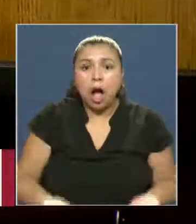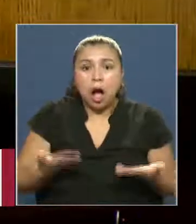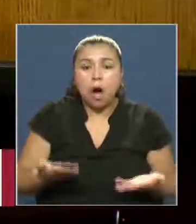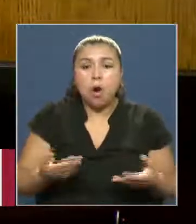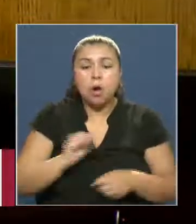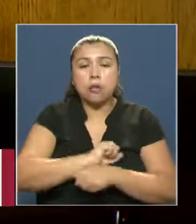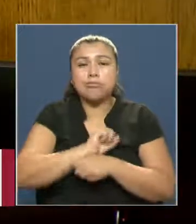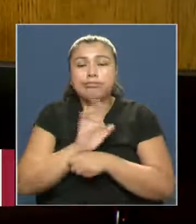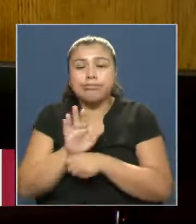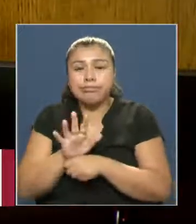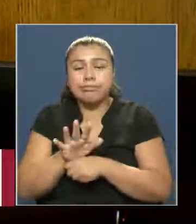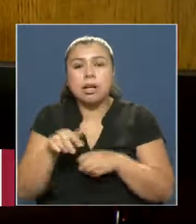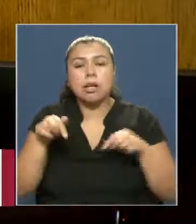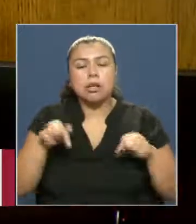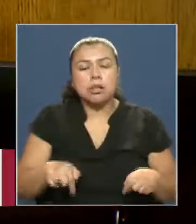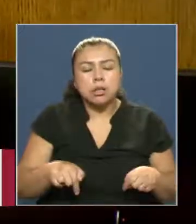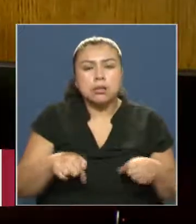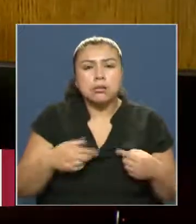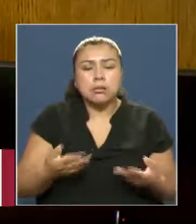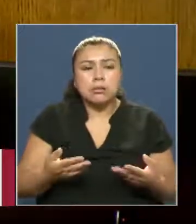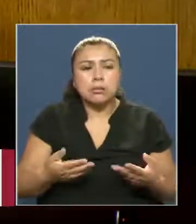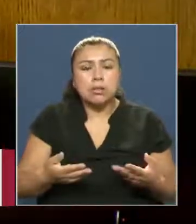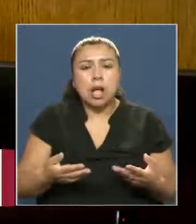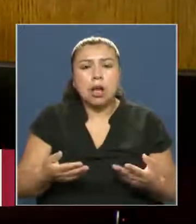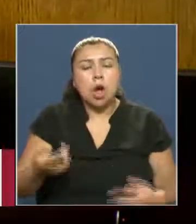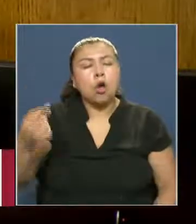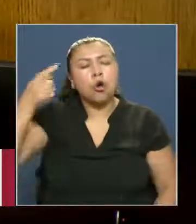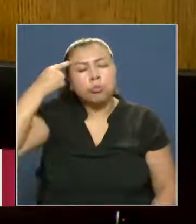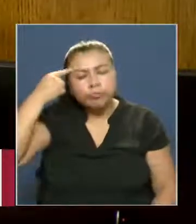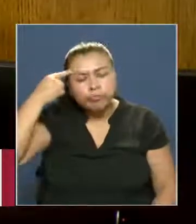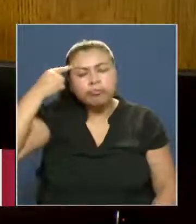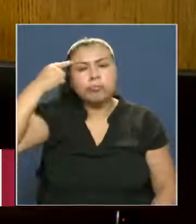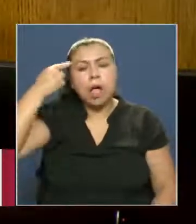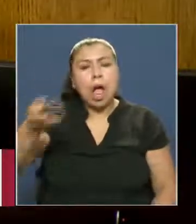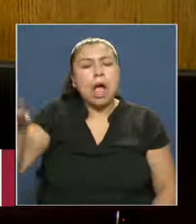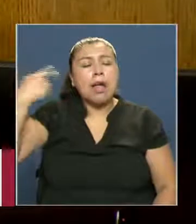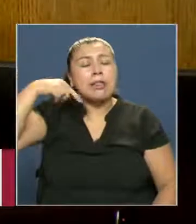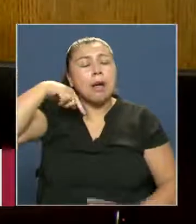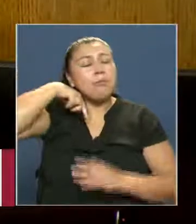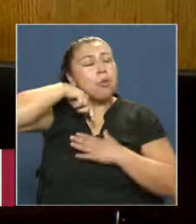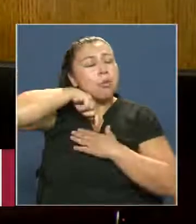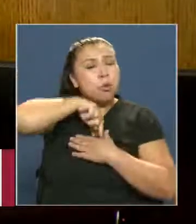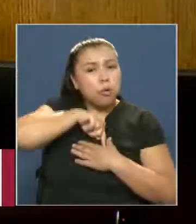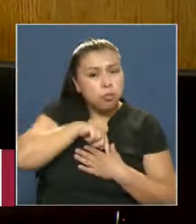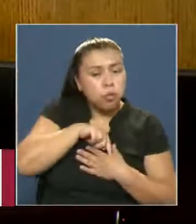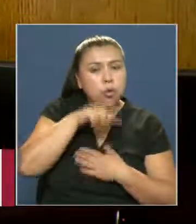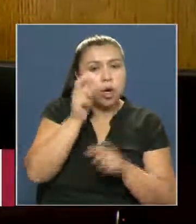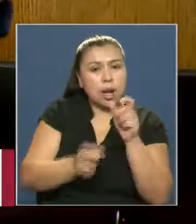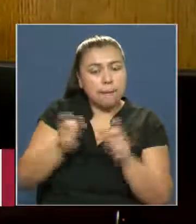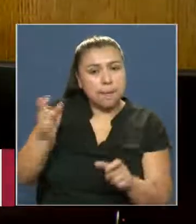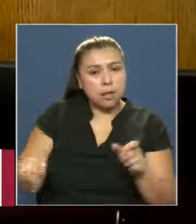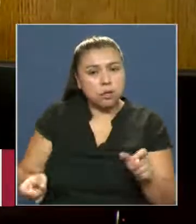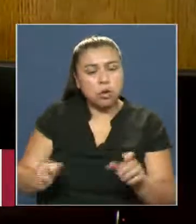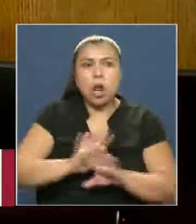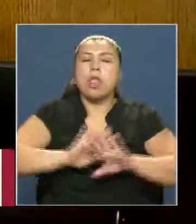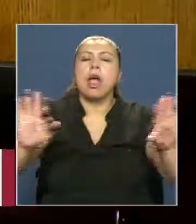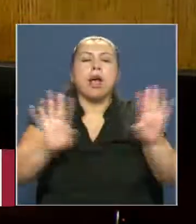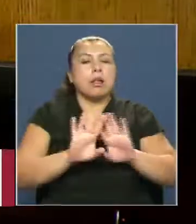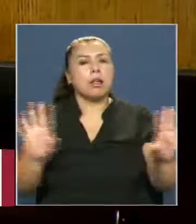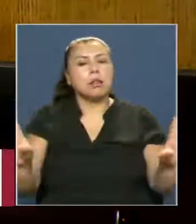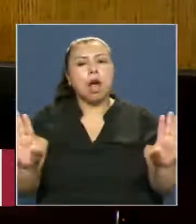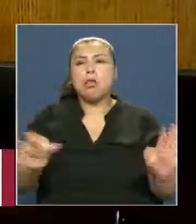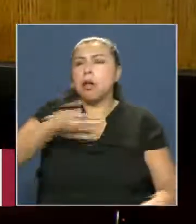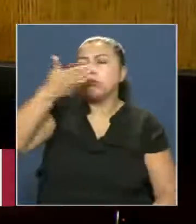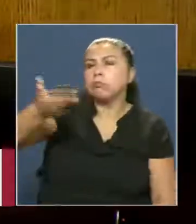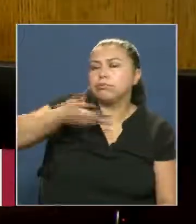a pulverizar dogmas ideológicos que aquí estaban muy profundamente instalados. Y nadie ha